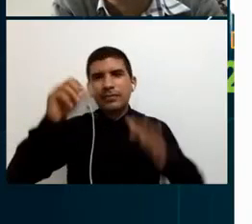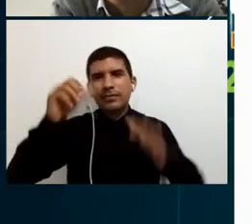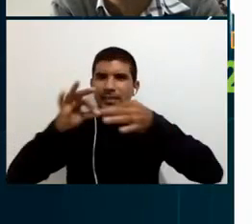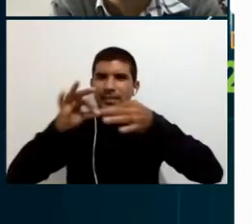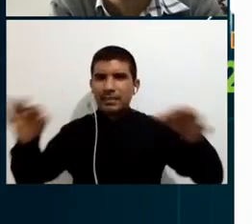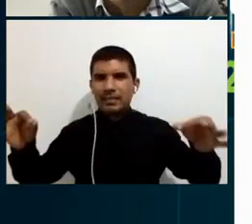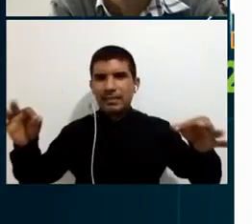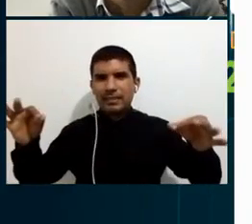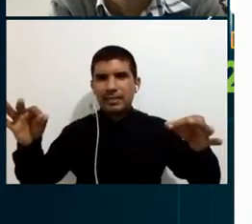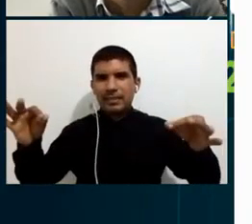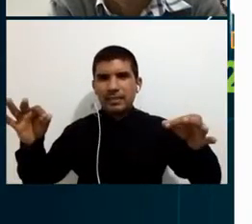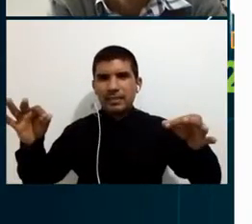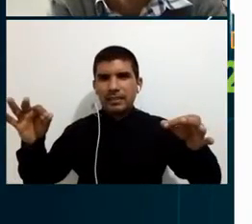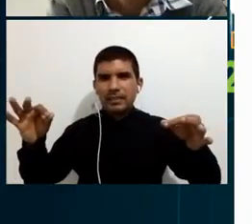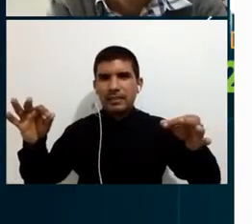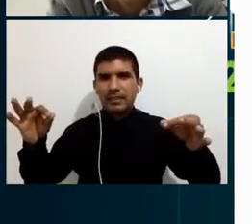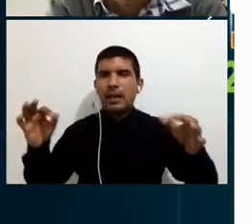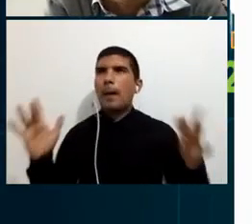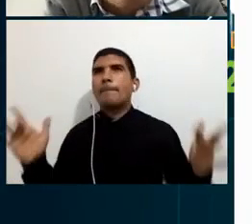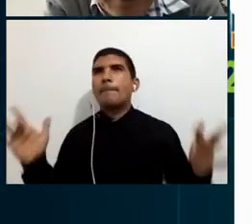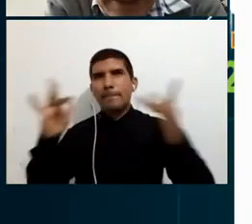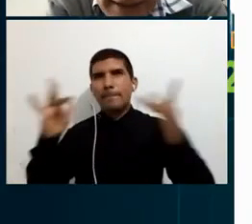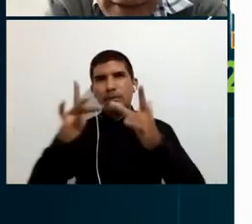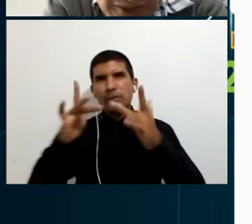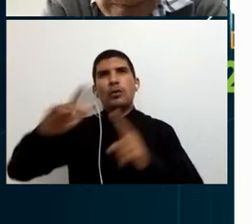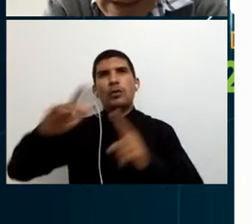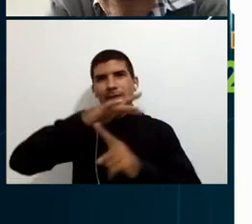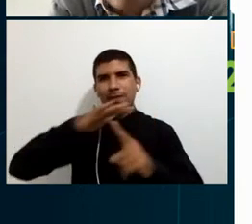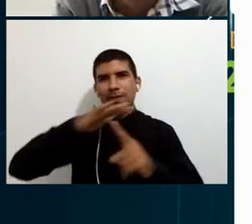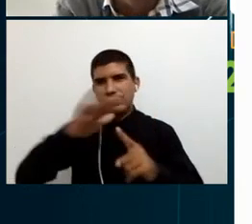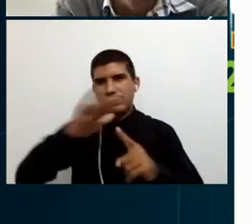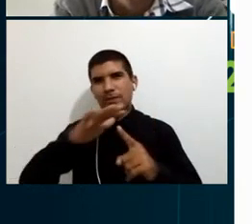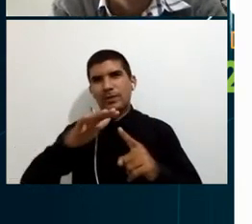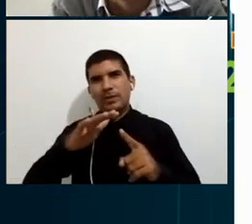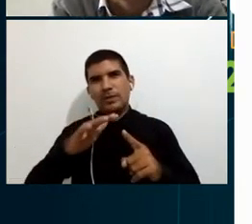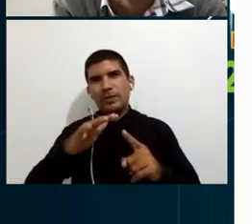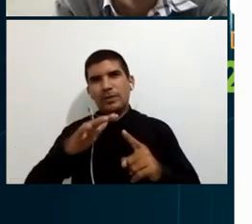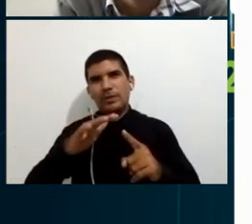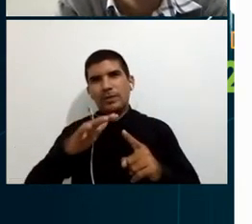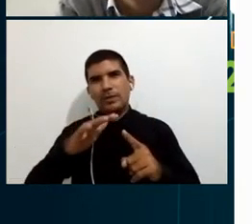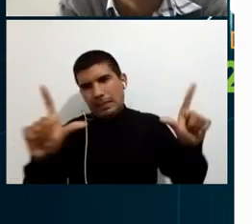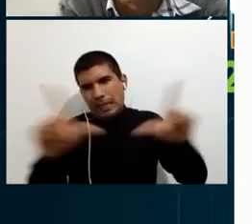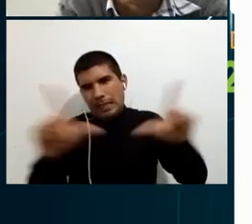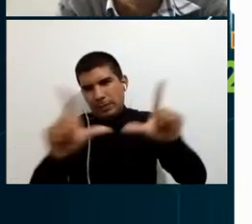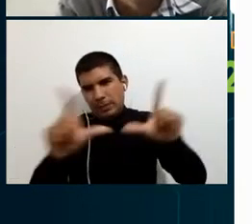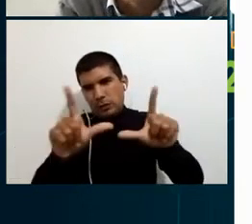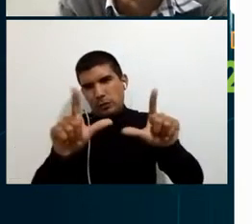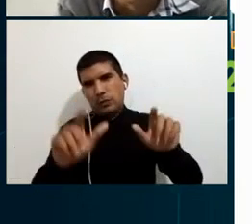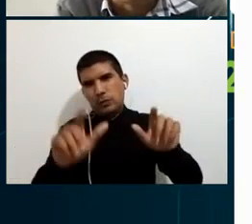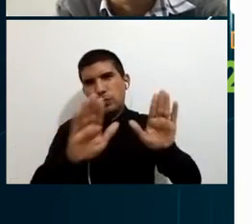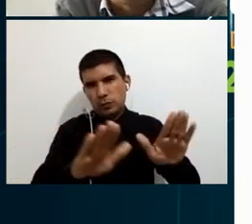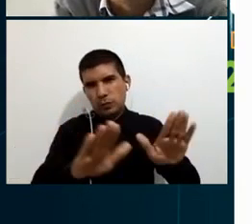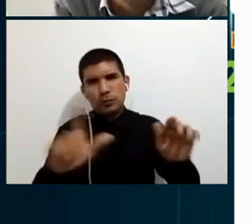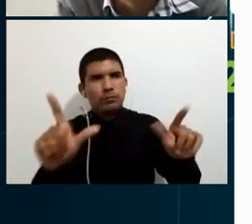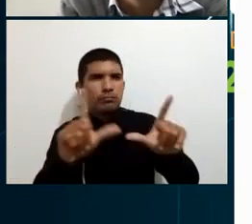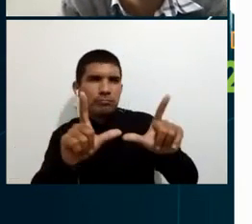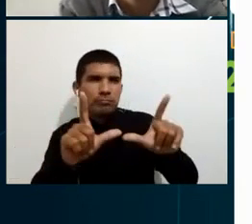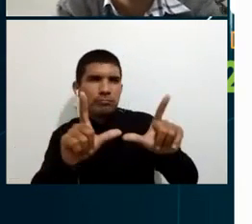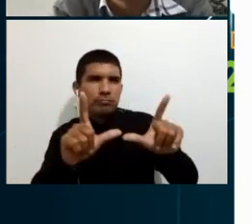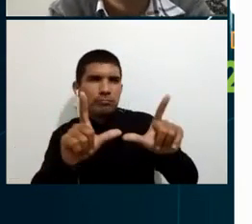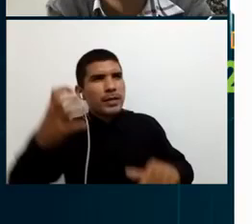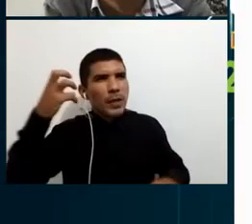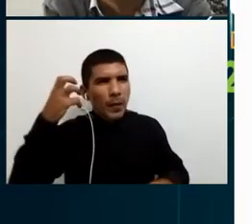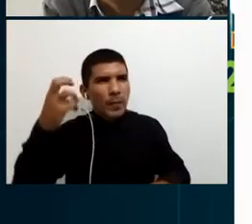de algún texto de un magazine de Harvard Business Review, donde separaba y explicaba las